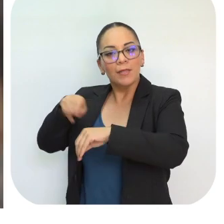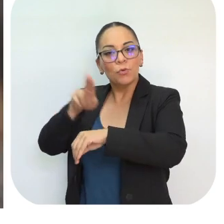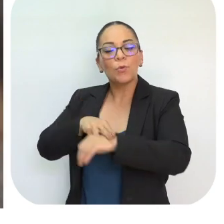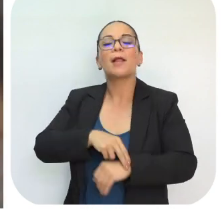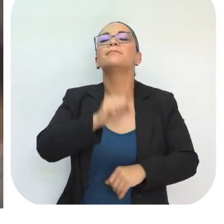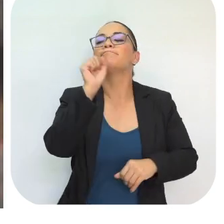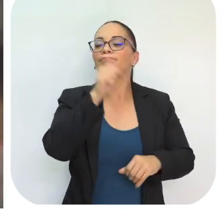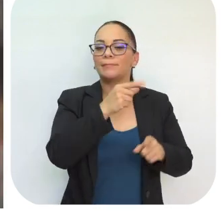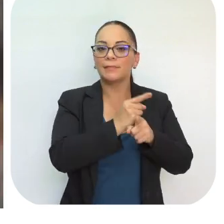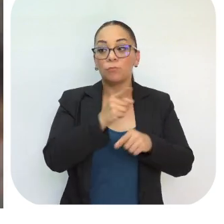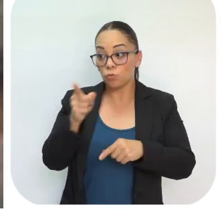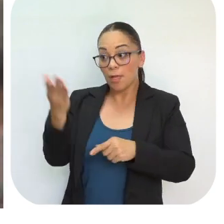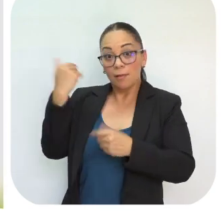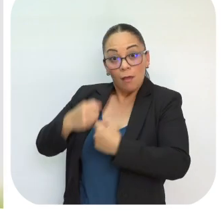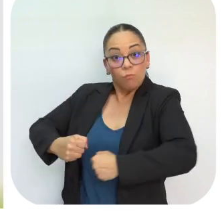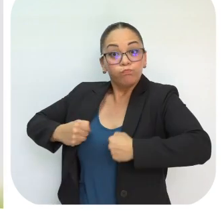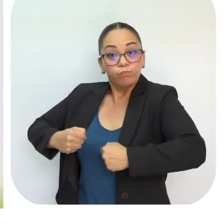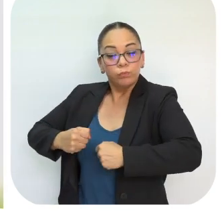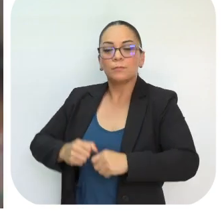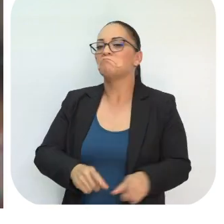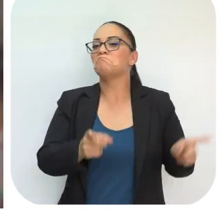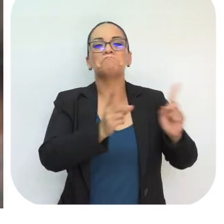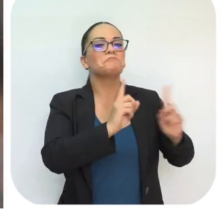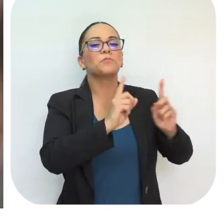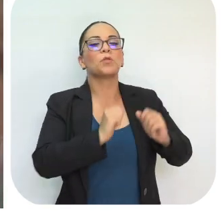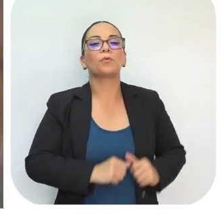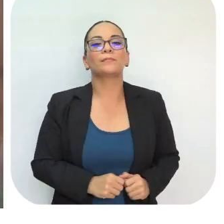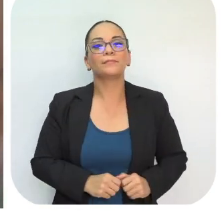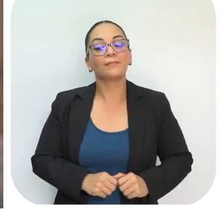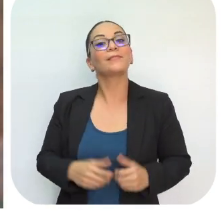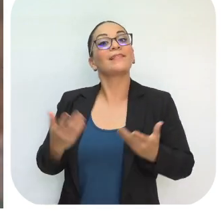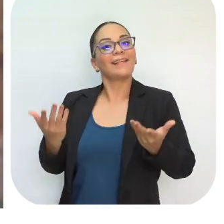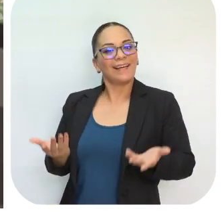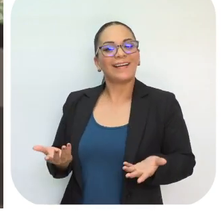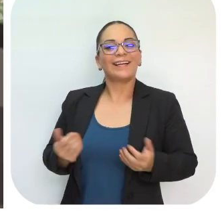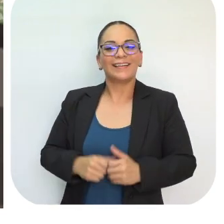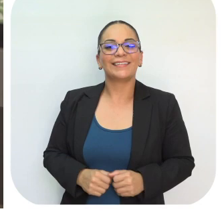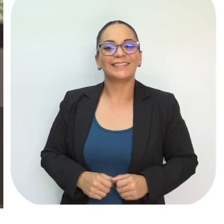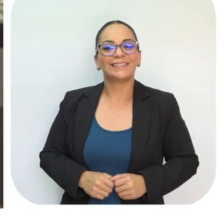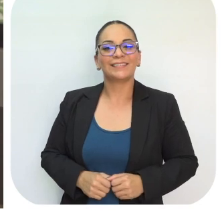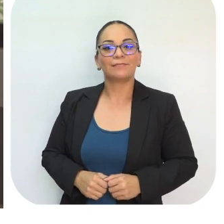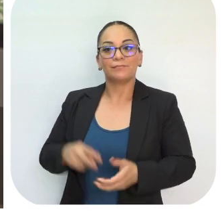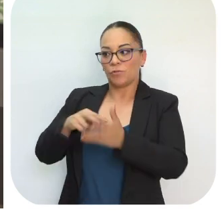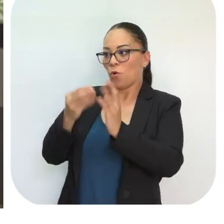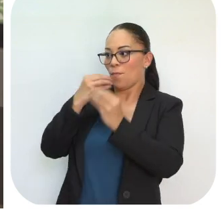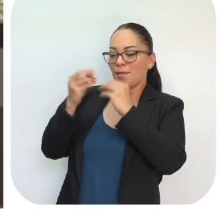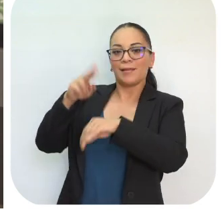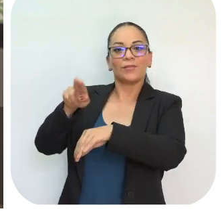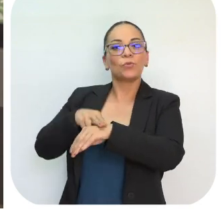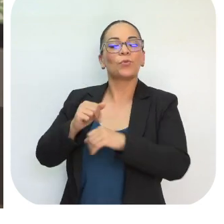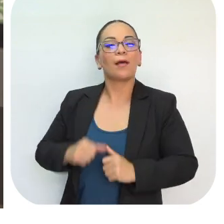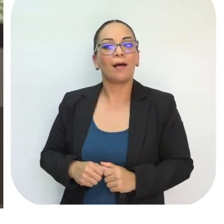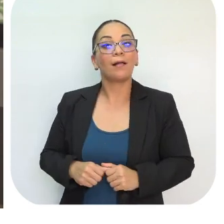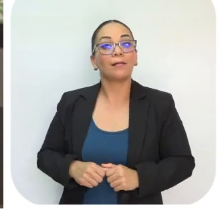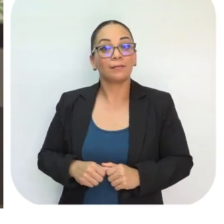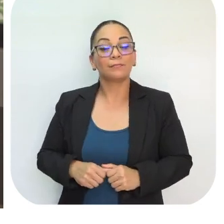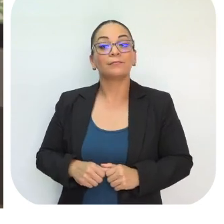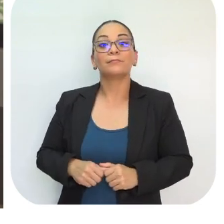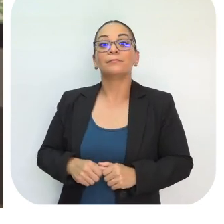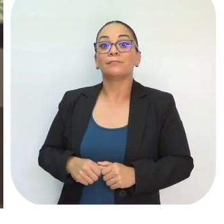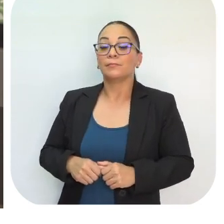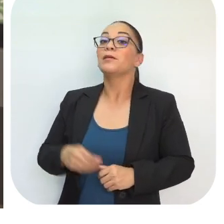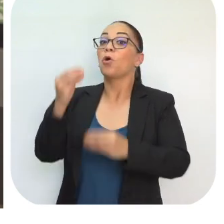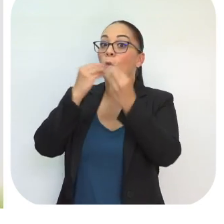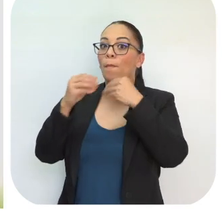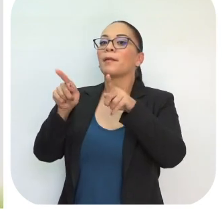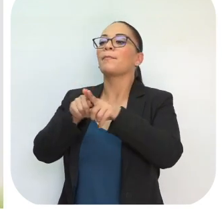natural. ¿Fue gordita alguna vez? No. Nada. Comida natural. En comer lo